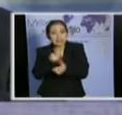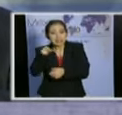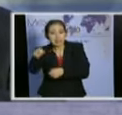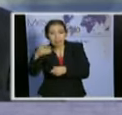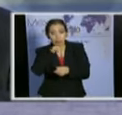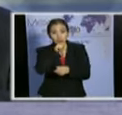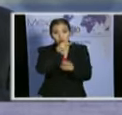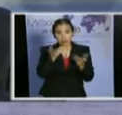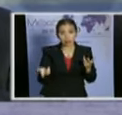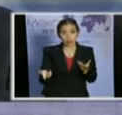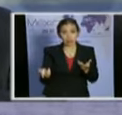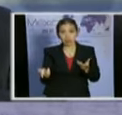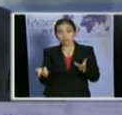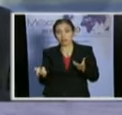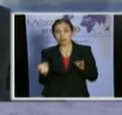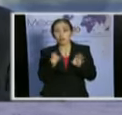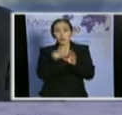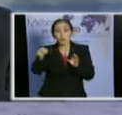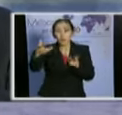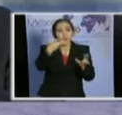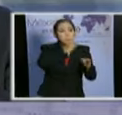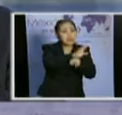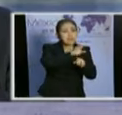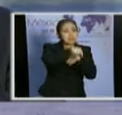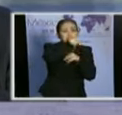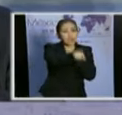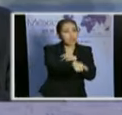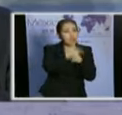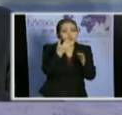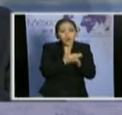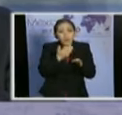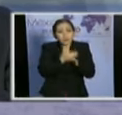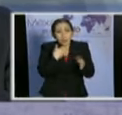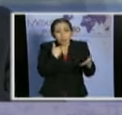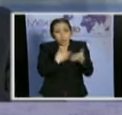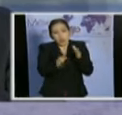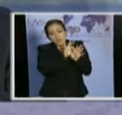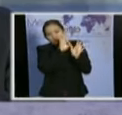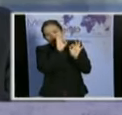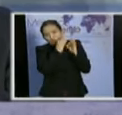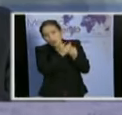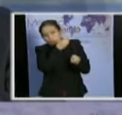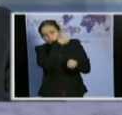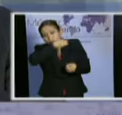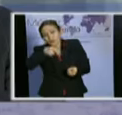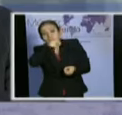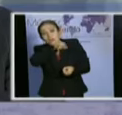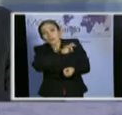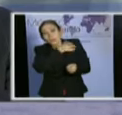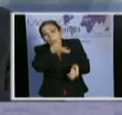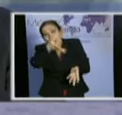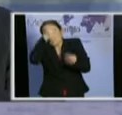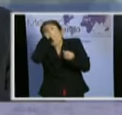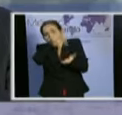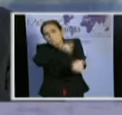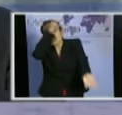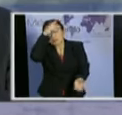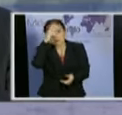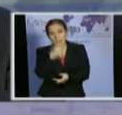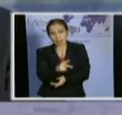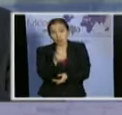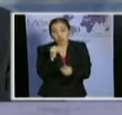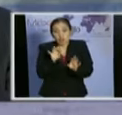nos preocupa, ¿no? Cómo le está haciendo Brasil a partir de su modelo de organización y ver qué podríamos aprender como país, pero